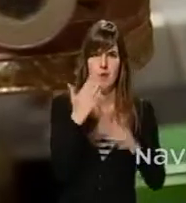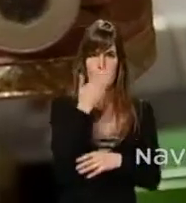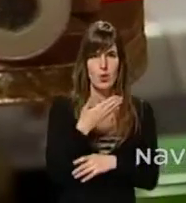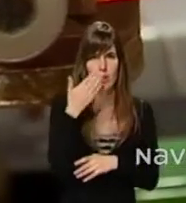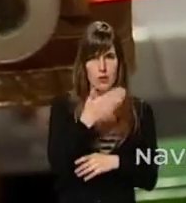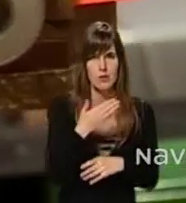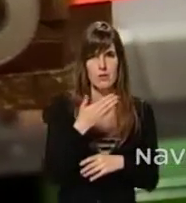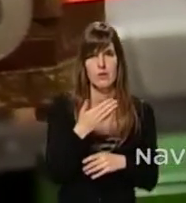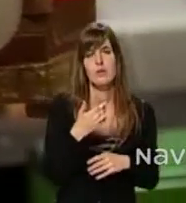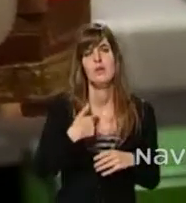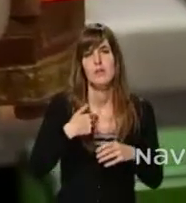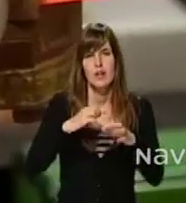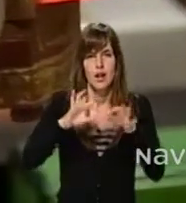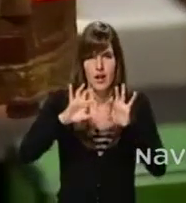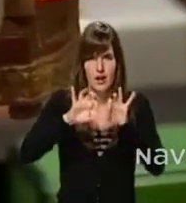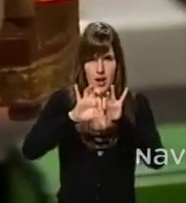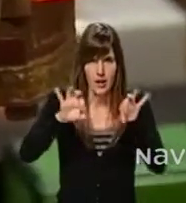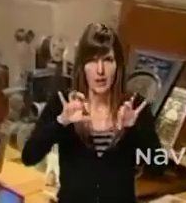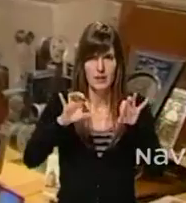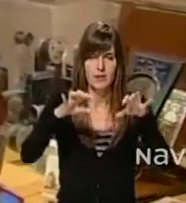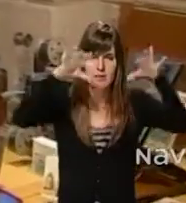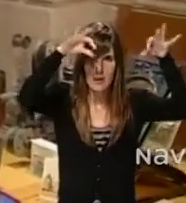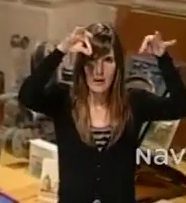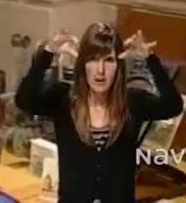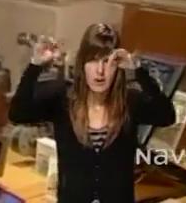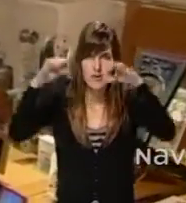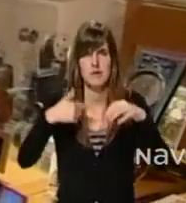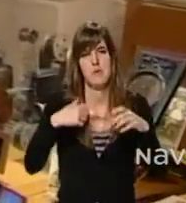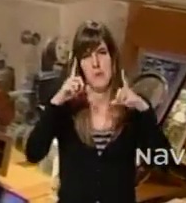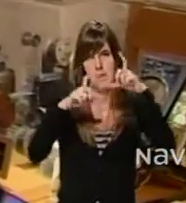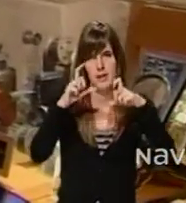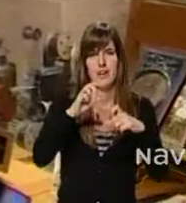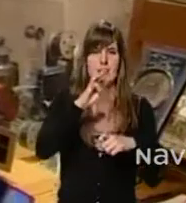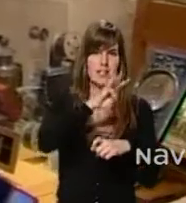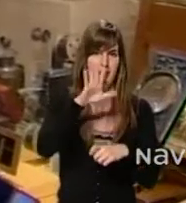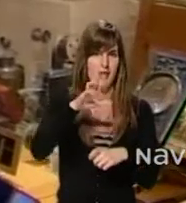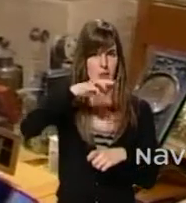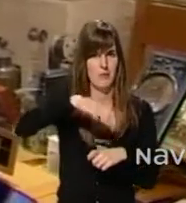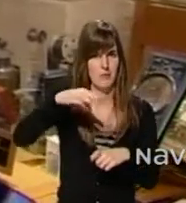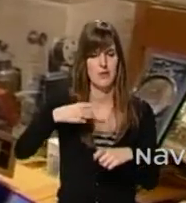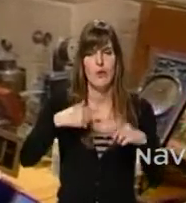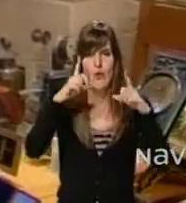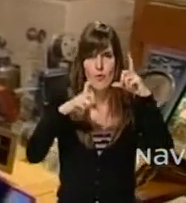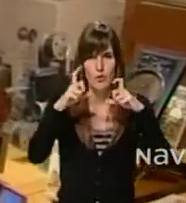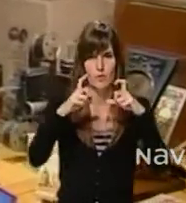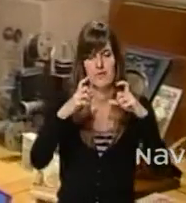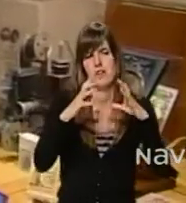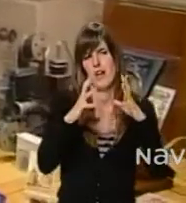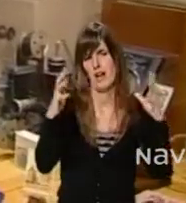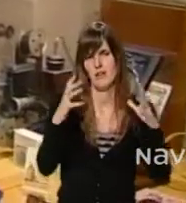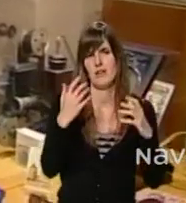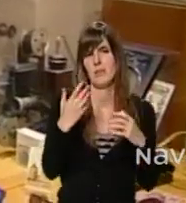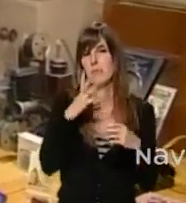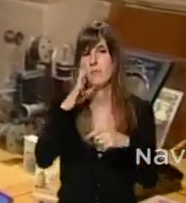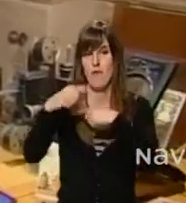cargábamos nuestros propios carretes ahí a las máquinas de 35 milímetros. Tuve la suerte de tener una máquina de formato un poquito grande que venía